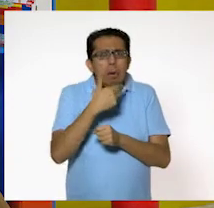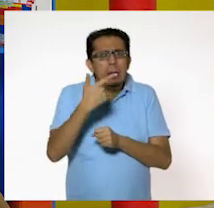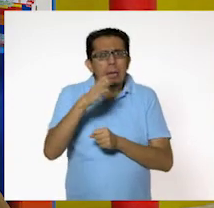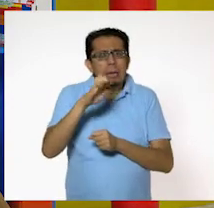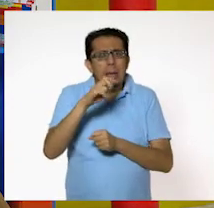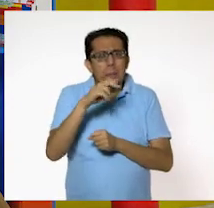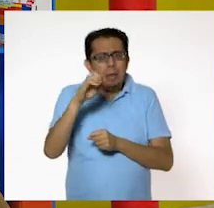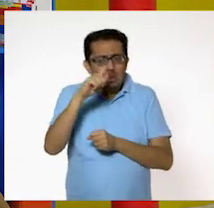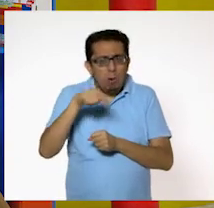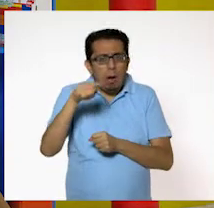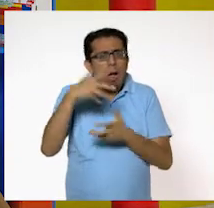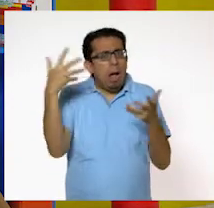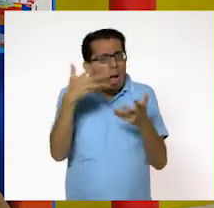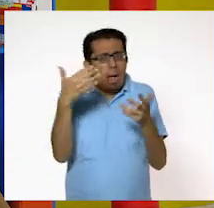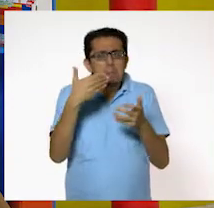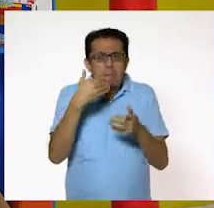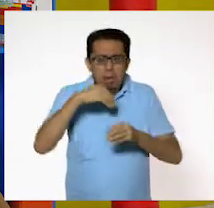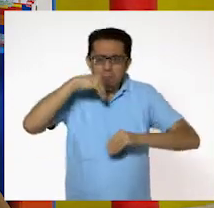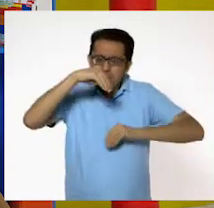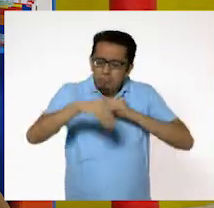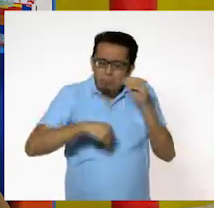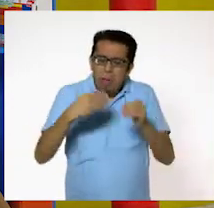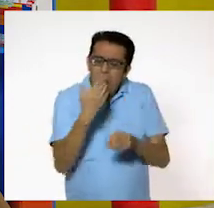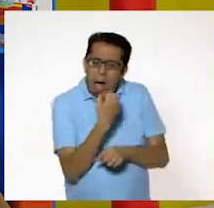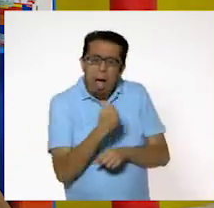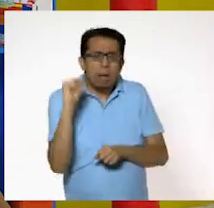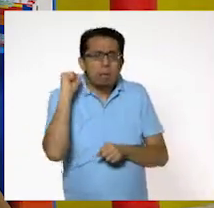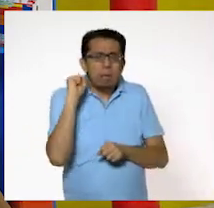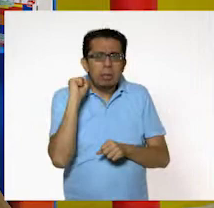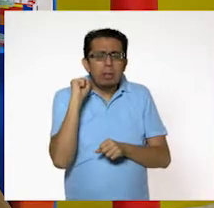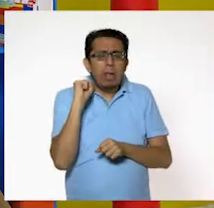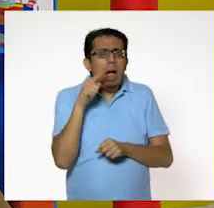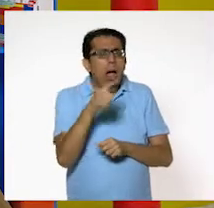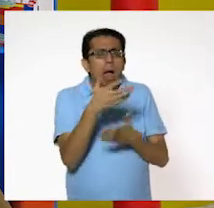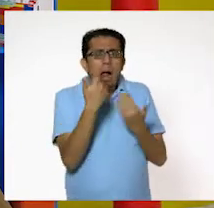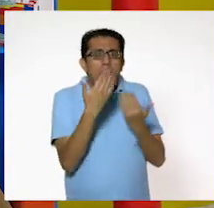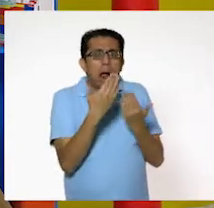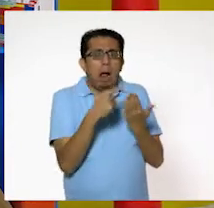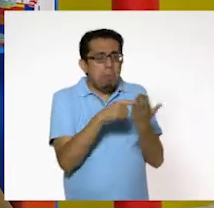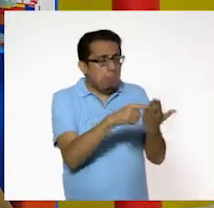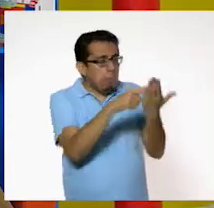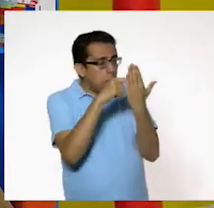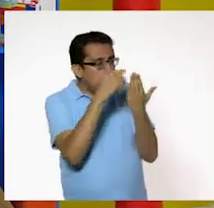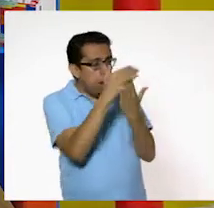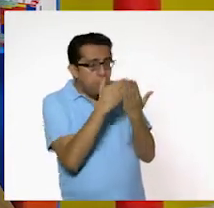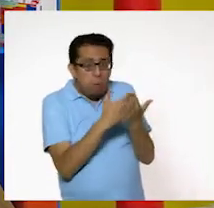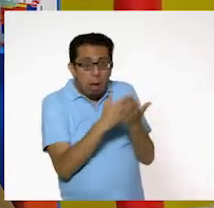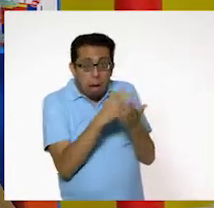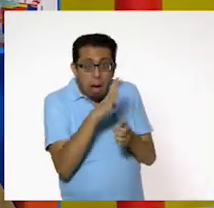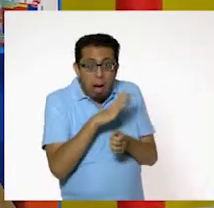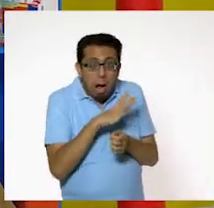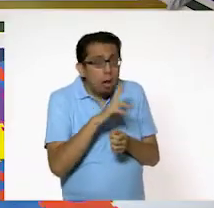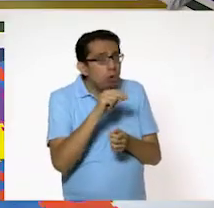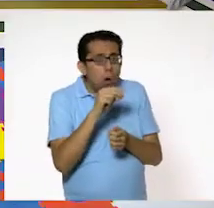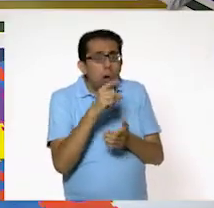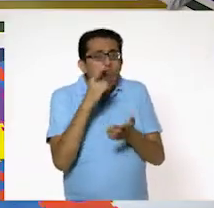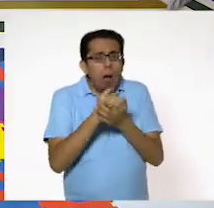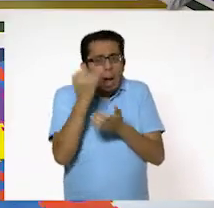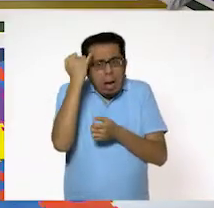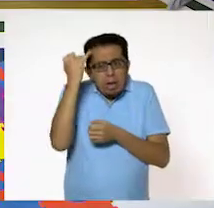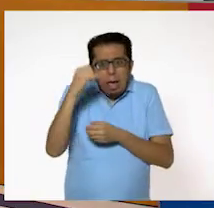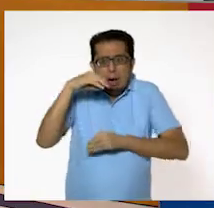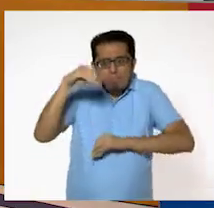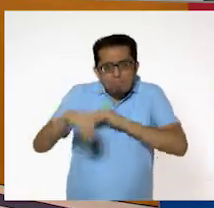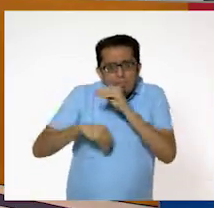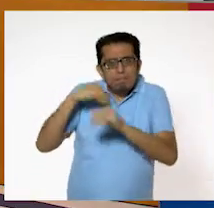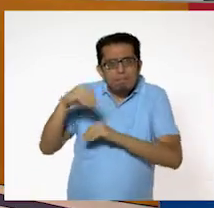gran constructor, porque no siguió ningún instructivo ni nada y le queda muy bien Pinocho. Así es. Y